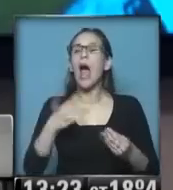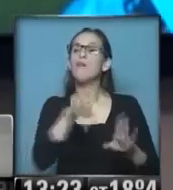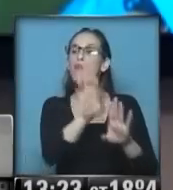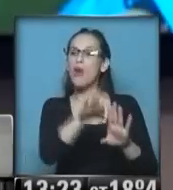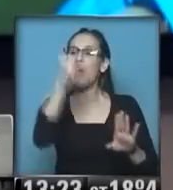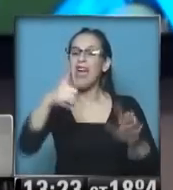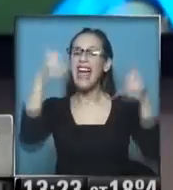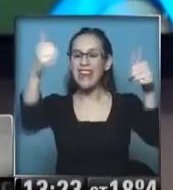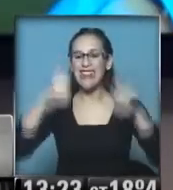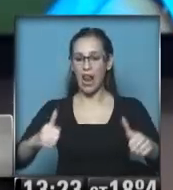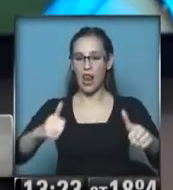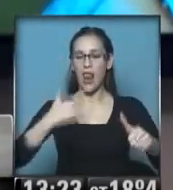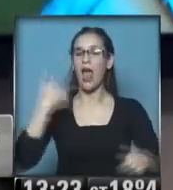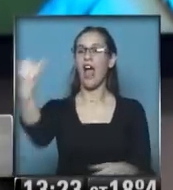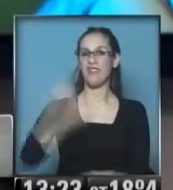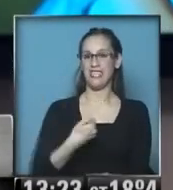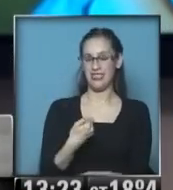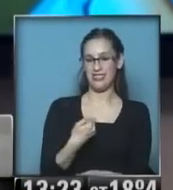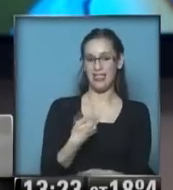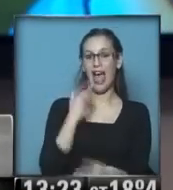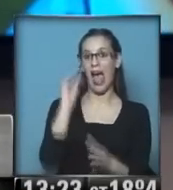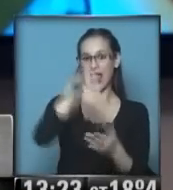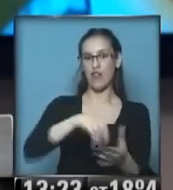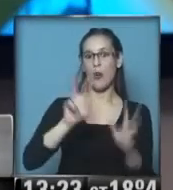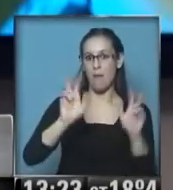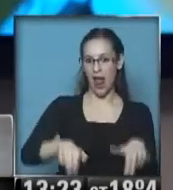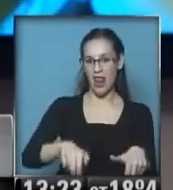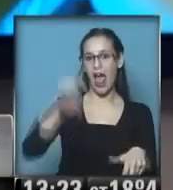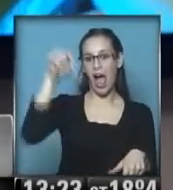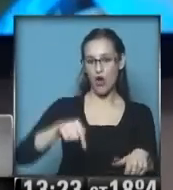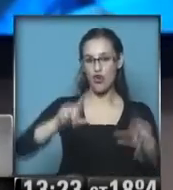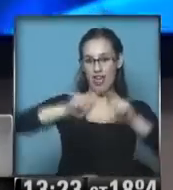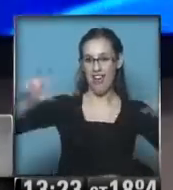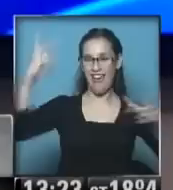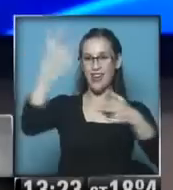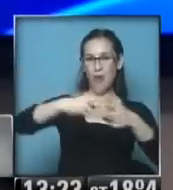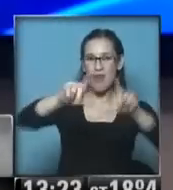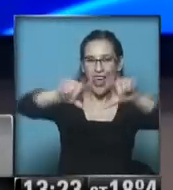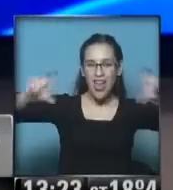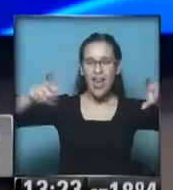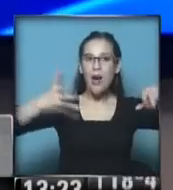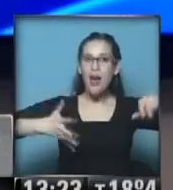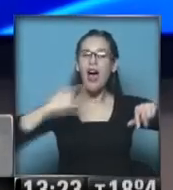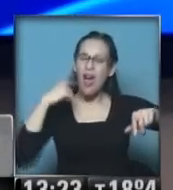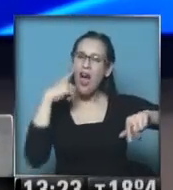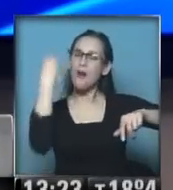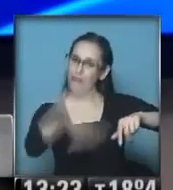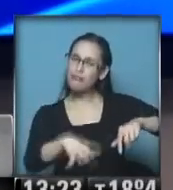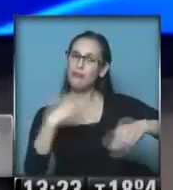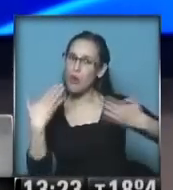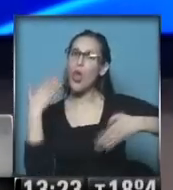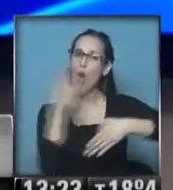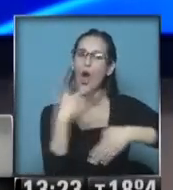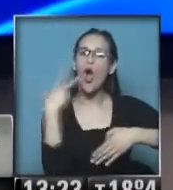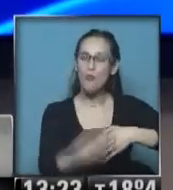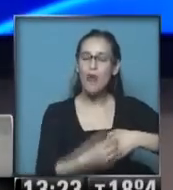a a demostrar que son parte del programa Y nosotros aspiramos a que al en total 100 1000 comercios vayan incorporándose a lo